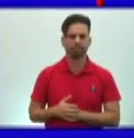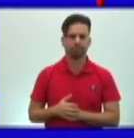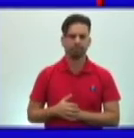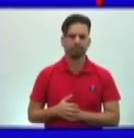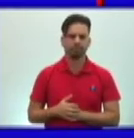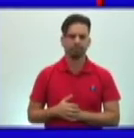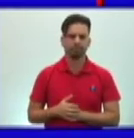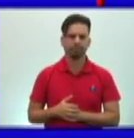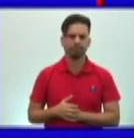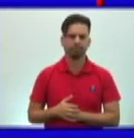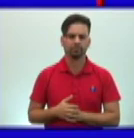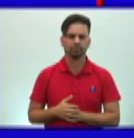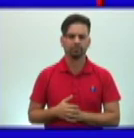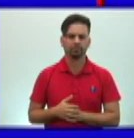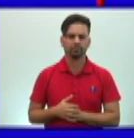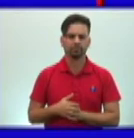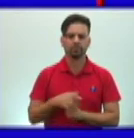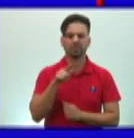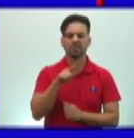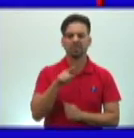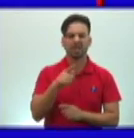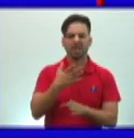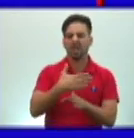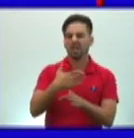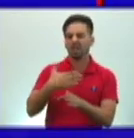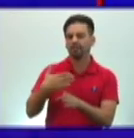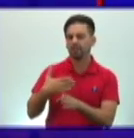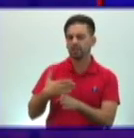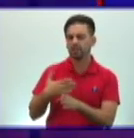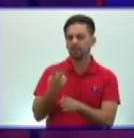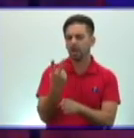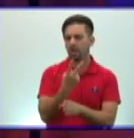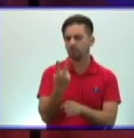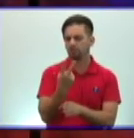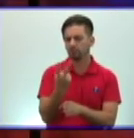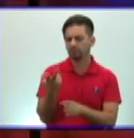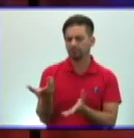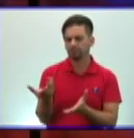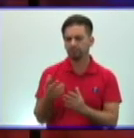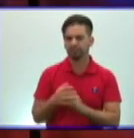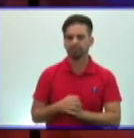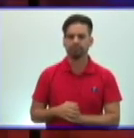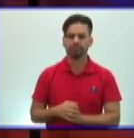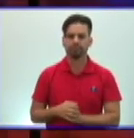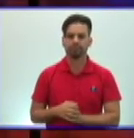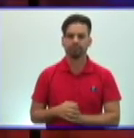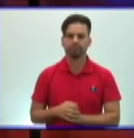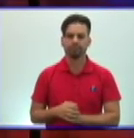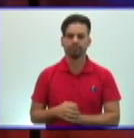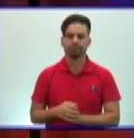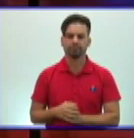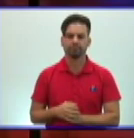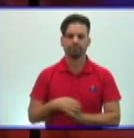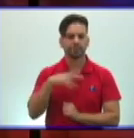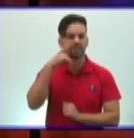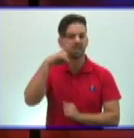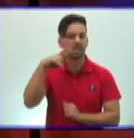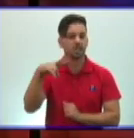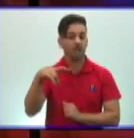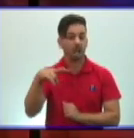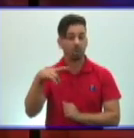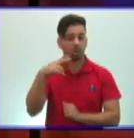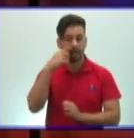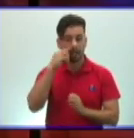permite dilucidar entre una cosa y otra? Pues precisamente la búsqueda en la